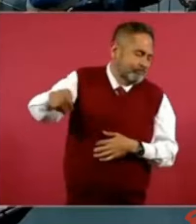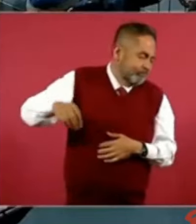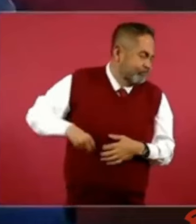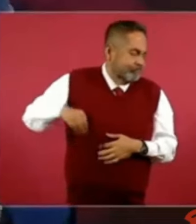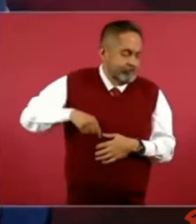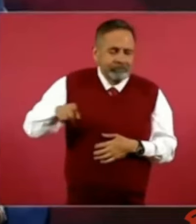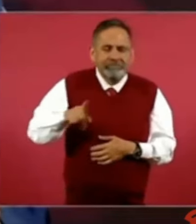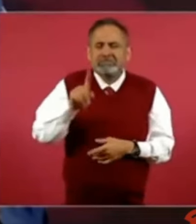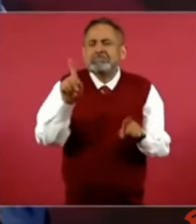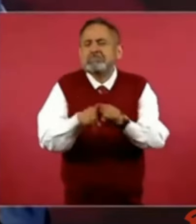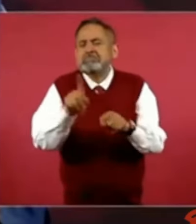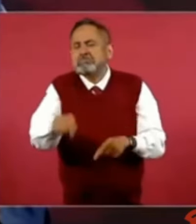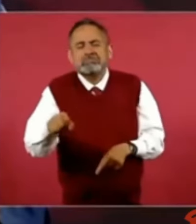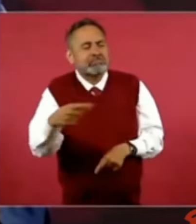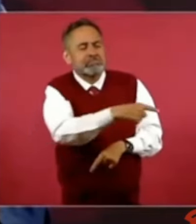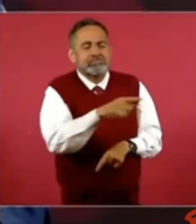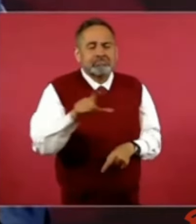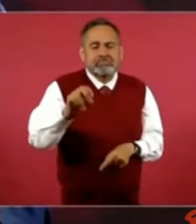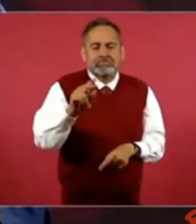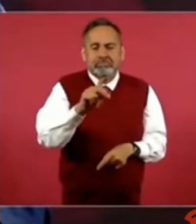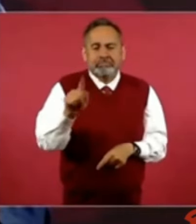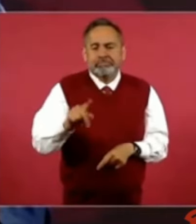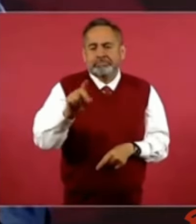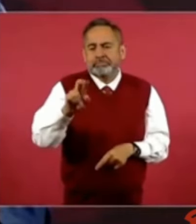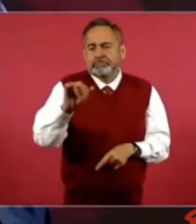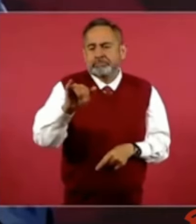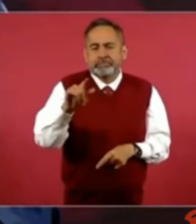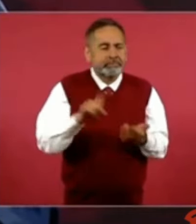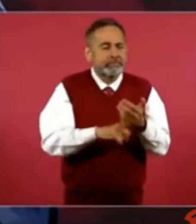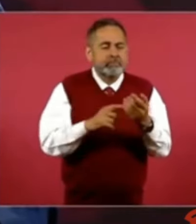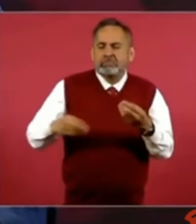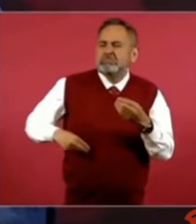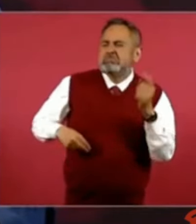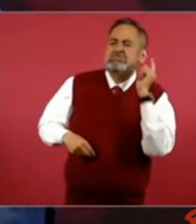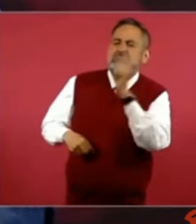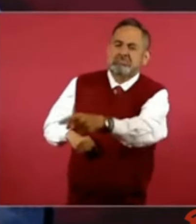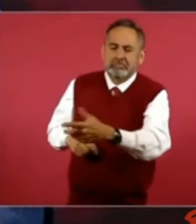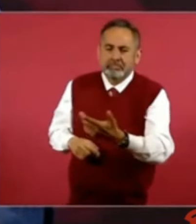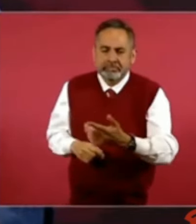López Dóriga. ¿Sí? ¿Cómo es el...?